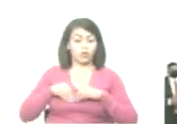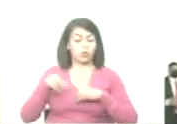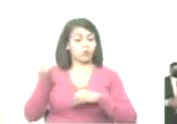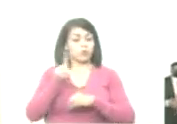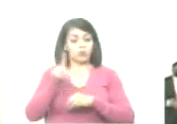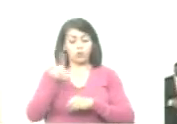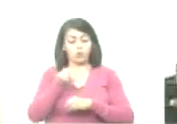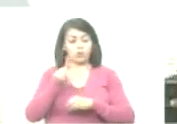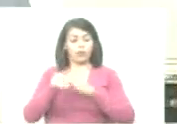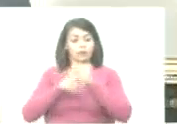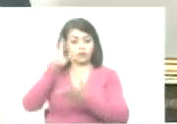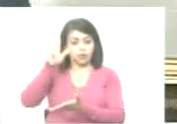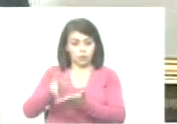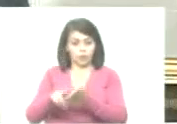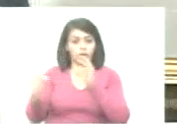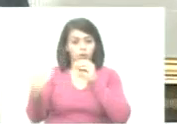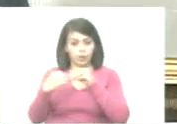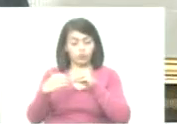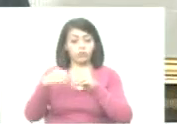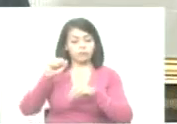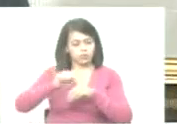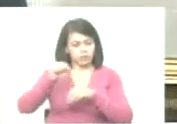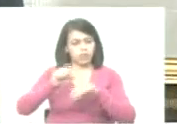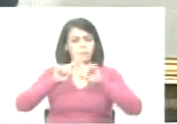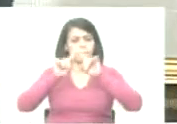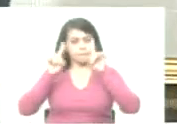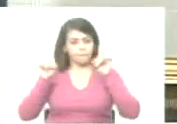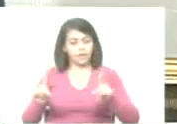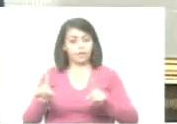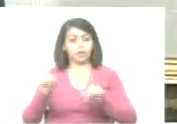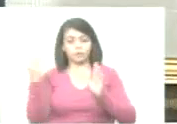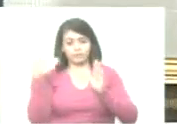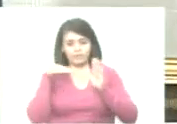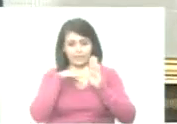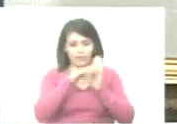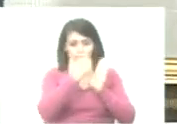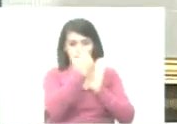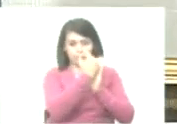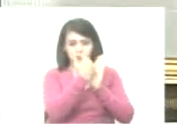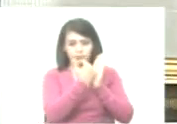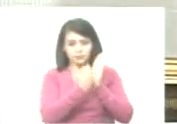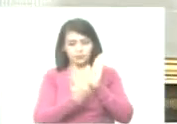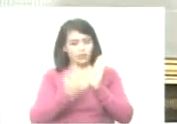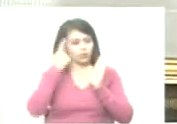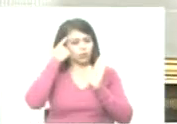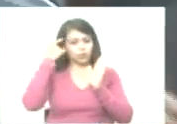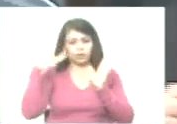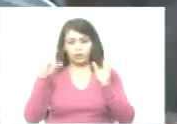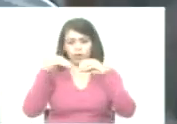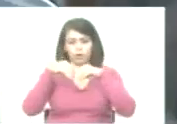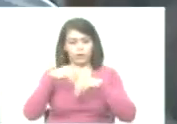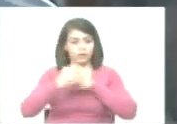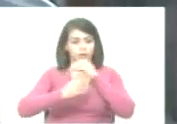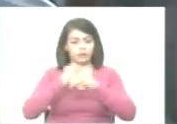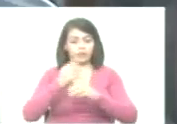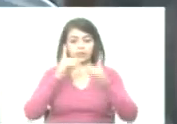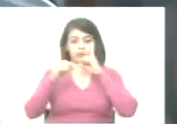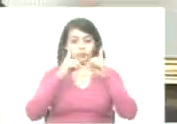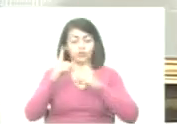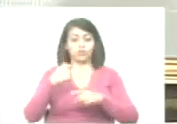estamos aprobando ese acuerdo. La razón principal es que no fue incorporado y no sabemos el contenido del acuerdo, los efectos de la discusión.